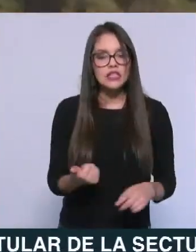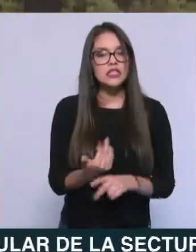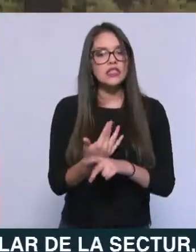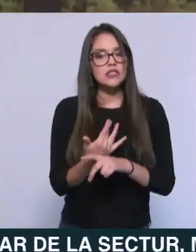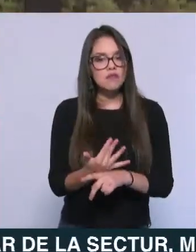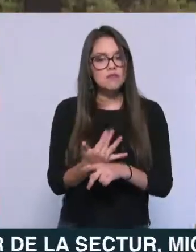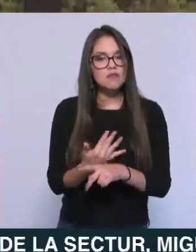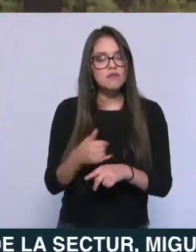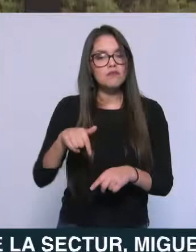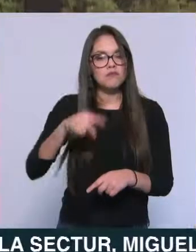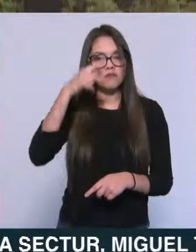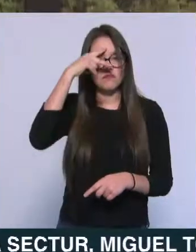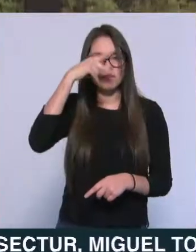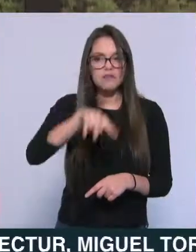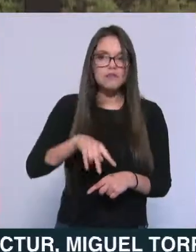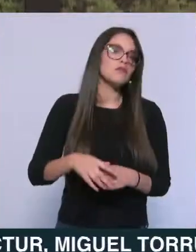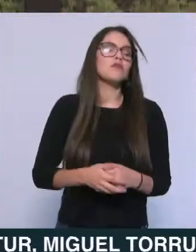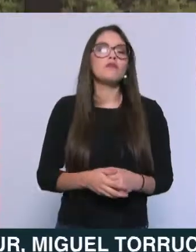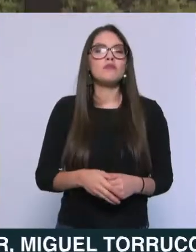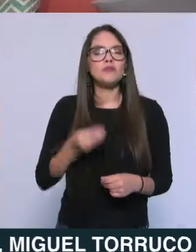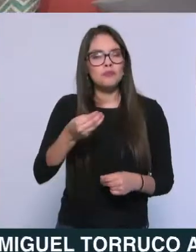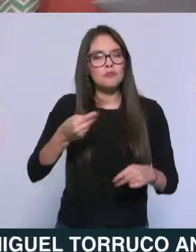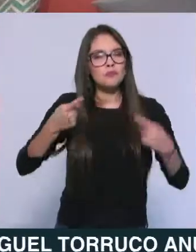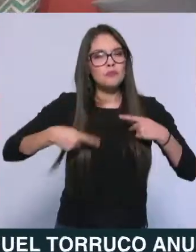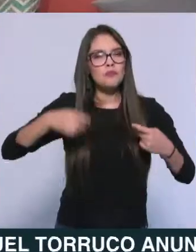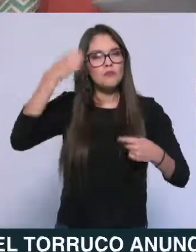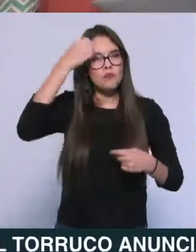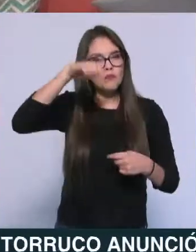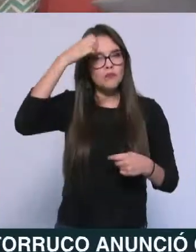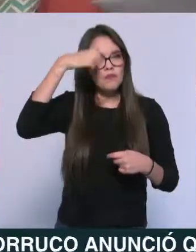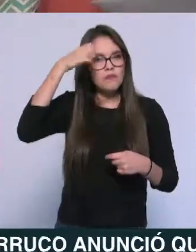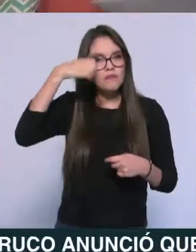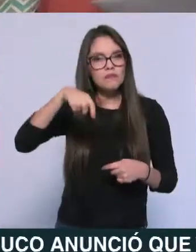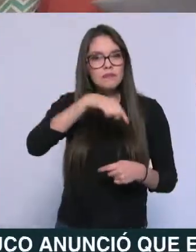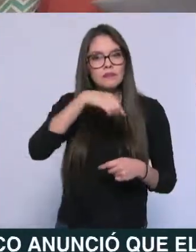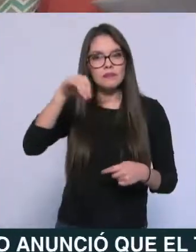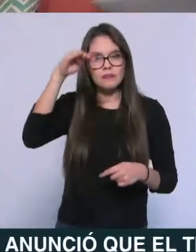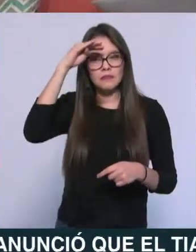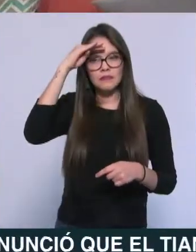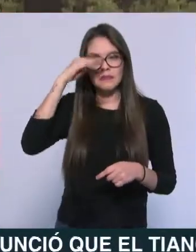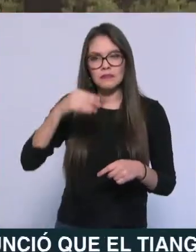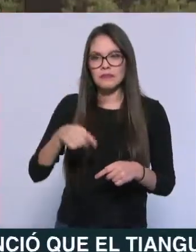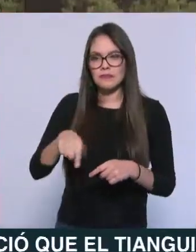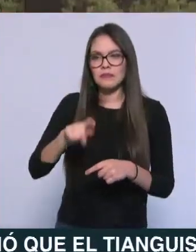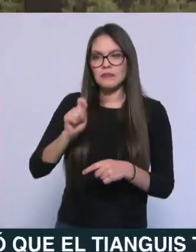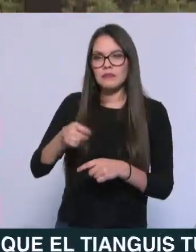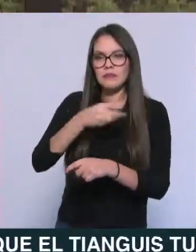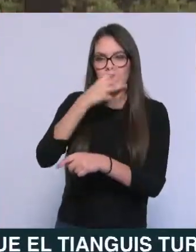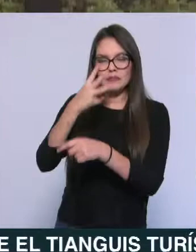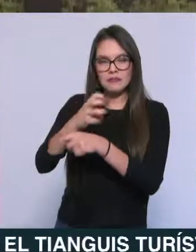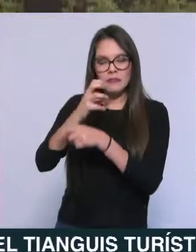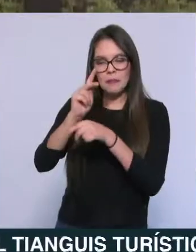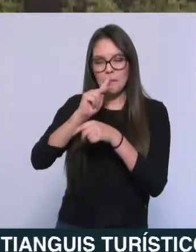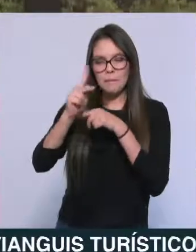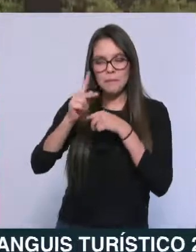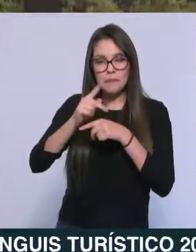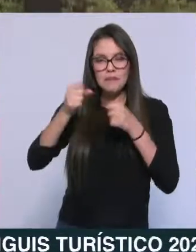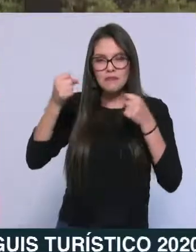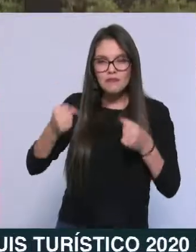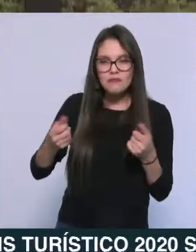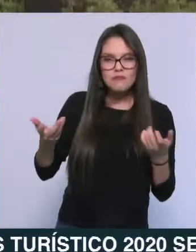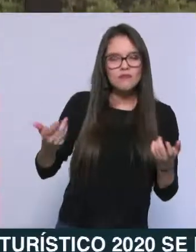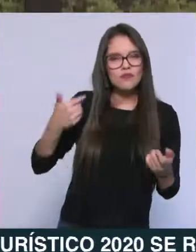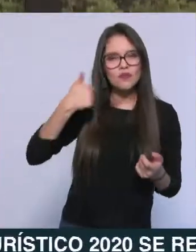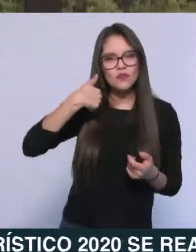lo han criticado muchos especialistas, diciendo que nos estamos convirtiendo en tercer país seguro. Y en mi punto de vista no es que México se